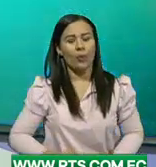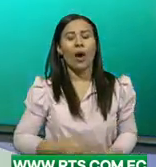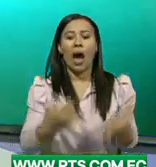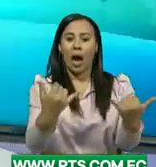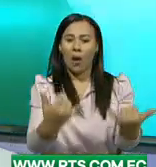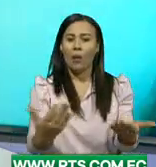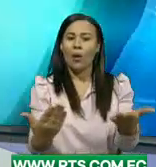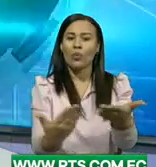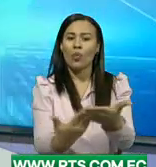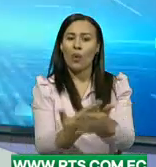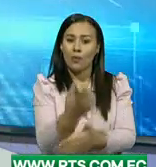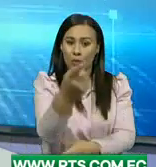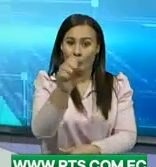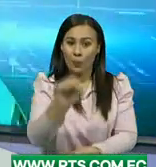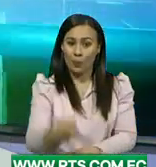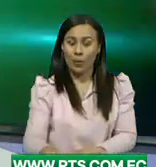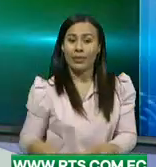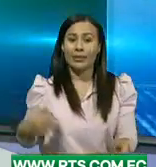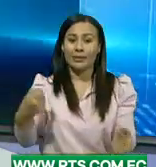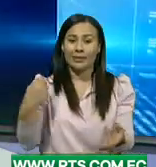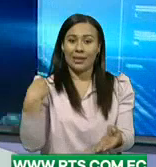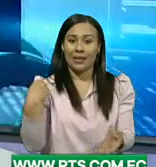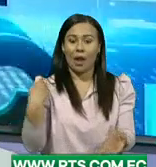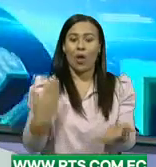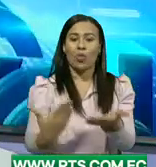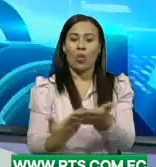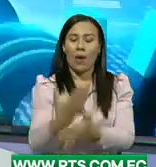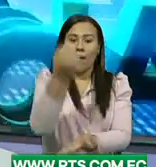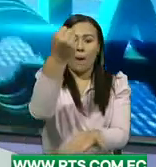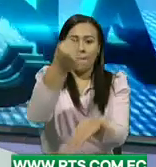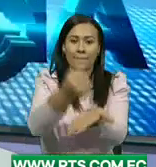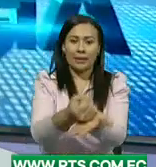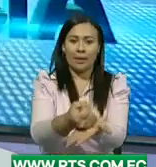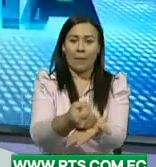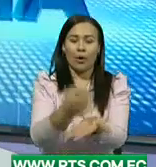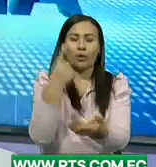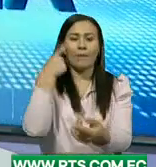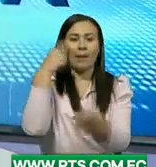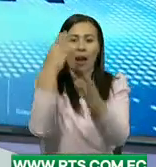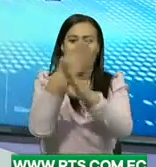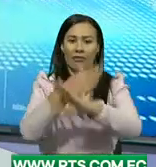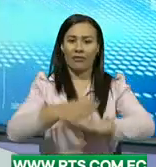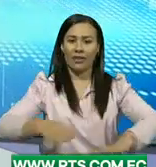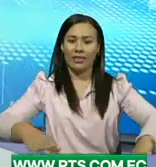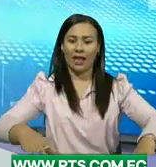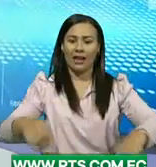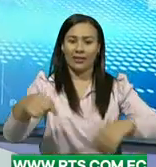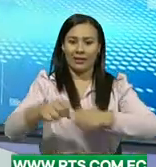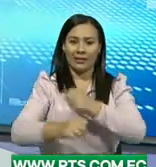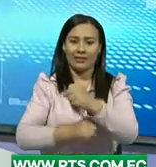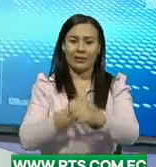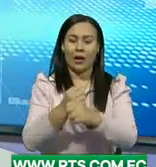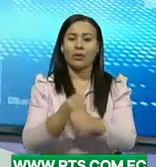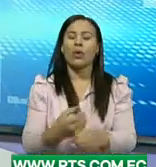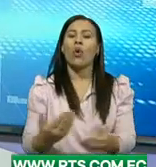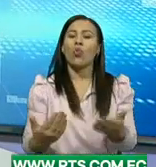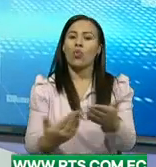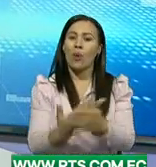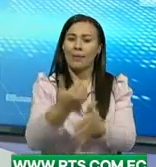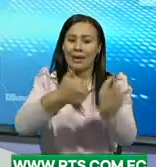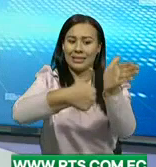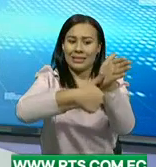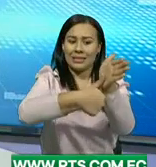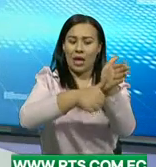los ecuatorianos podrán acceder a pasaportes biométricos desde finales de este año. Así también se renovará la cédula